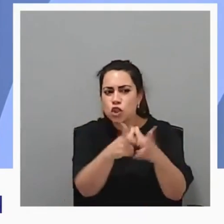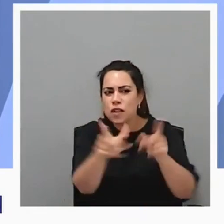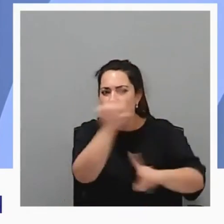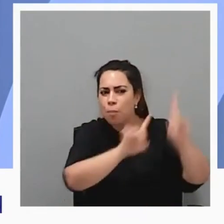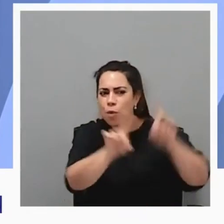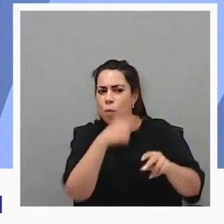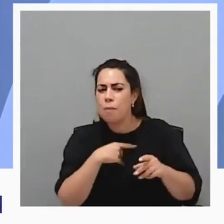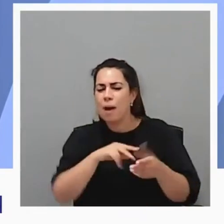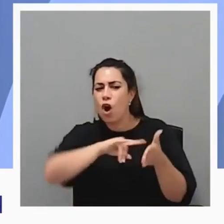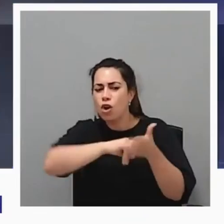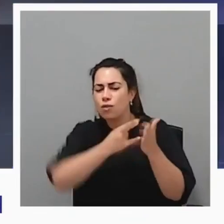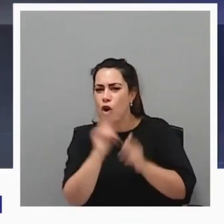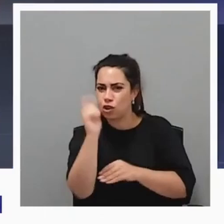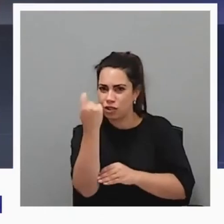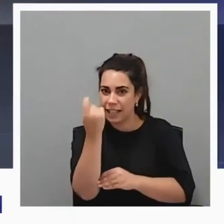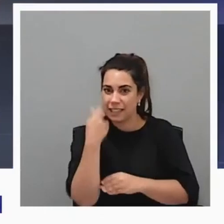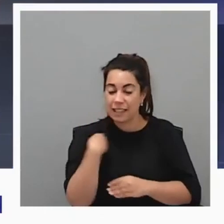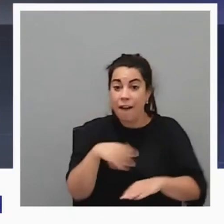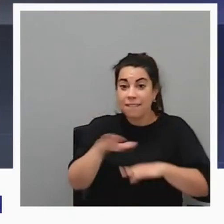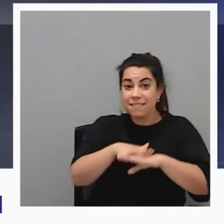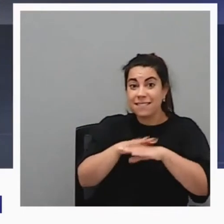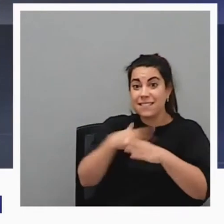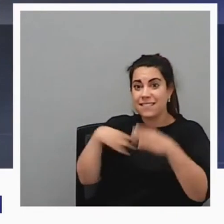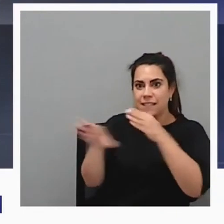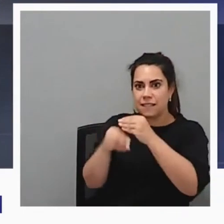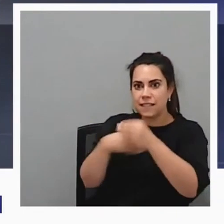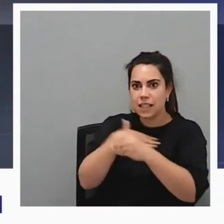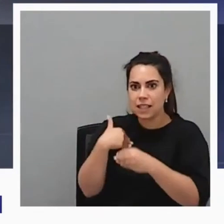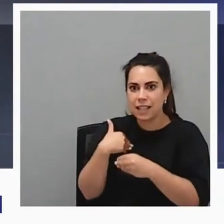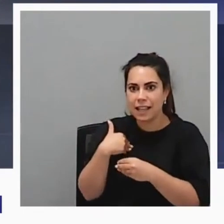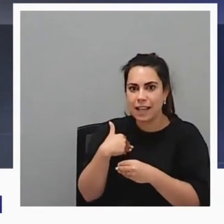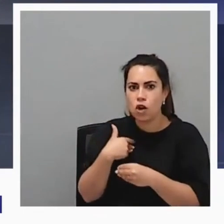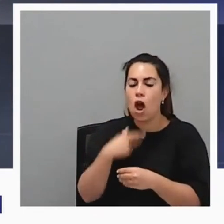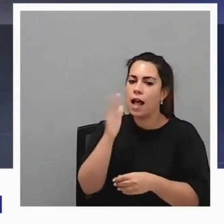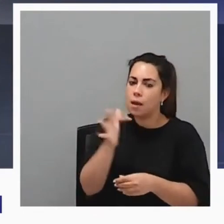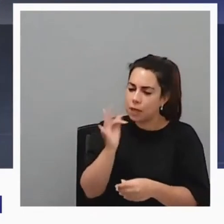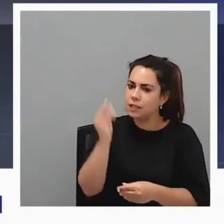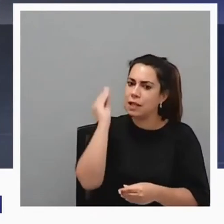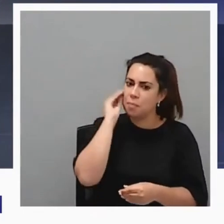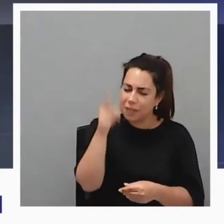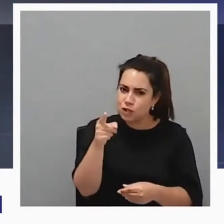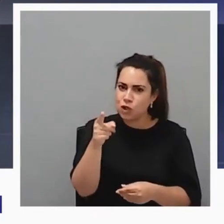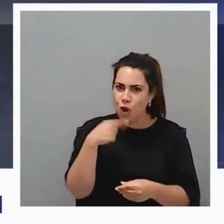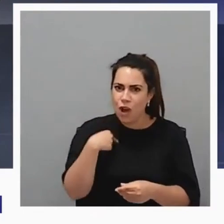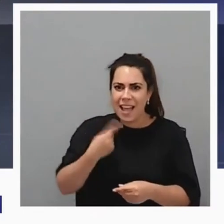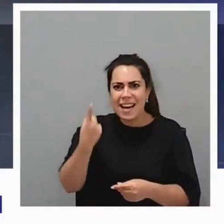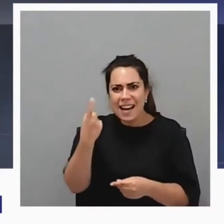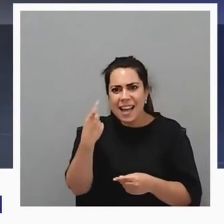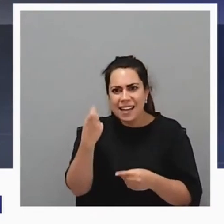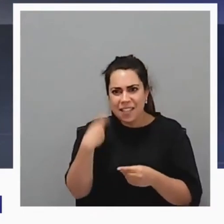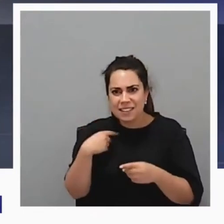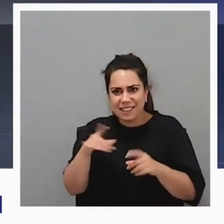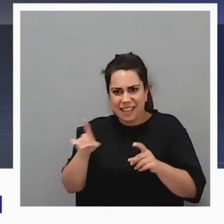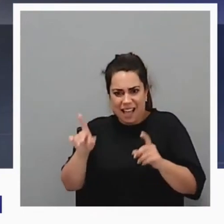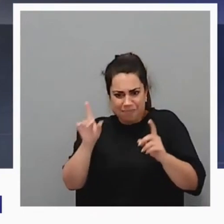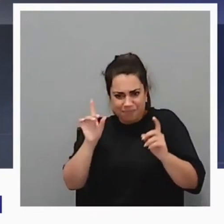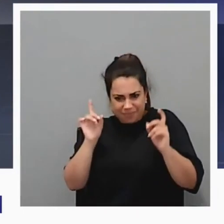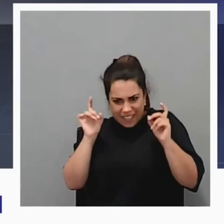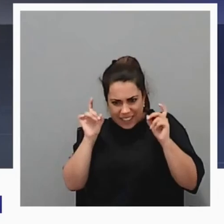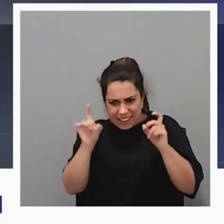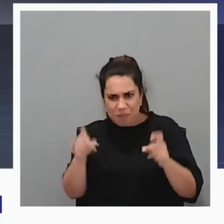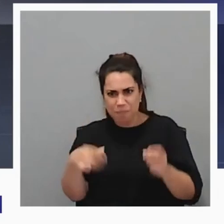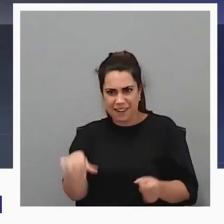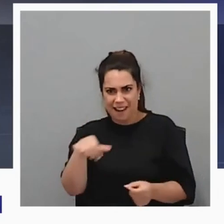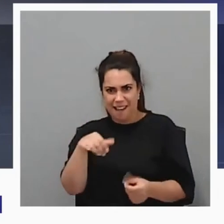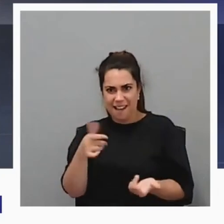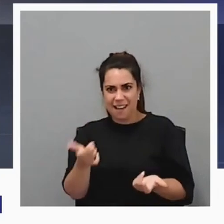un complemento. Además, creo que también es una disciplina. Requiere disciplina. Claro, naturalmente, como cualquier Drucker. actividad que